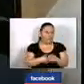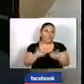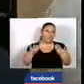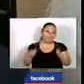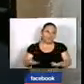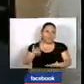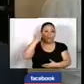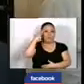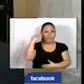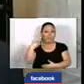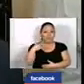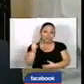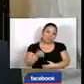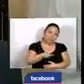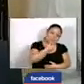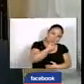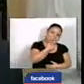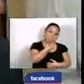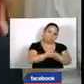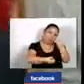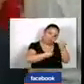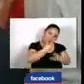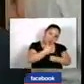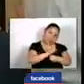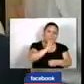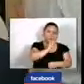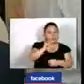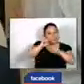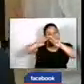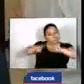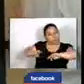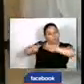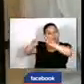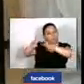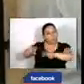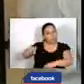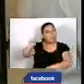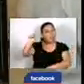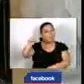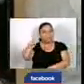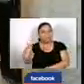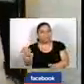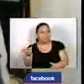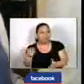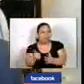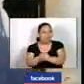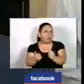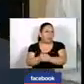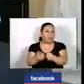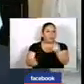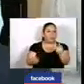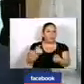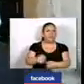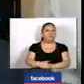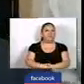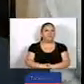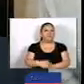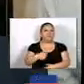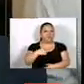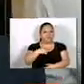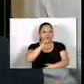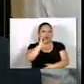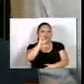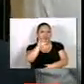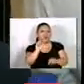que ella se apersonó las instalaciones y estamos realizando algunas diferencias para determinar qué es lo que puede resultar. Pero lo que yo sí le puedo